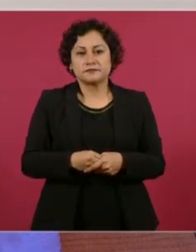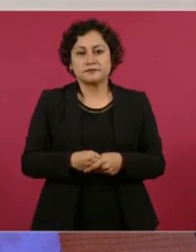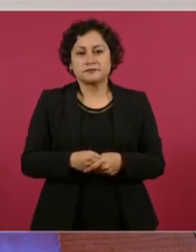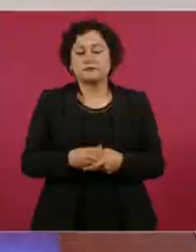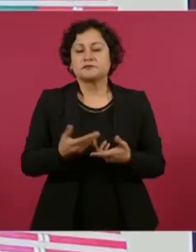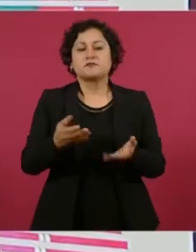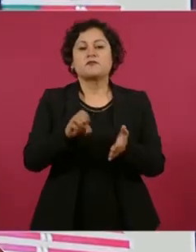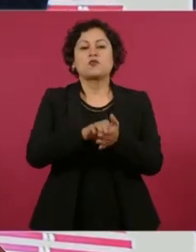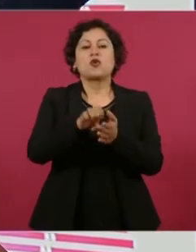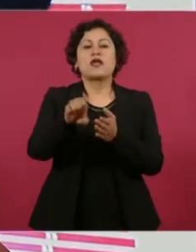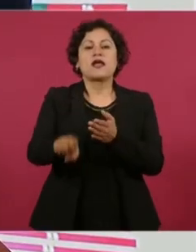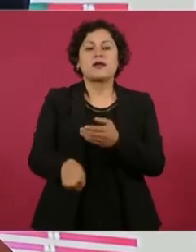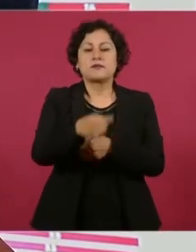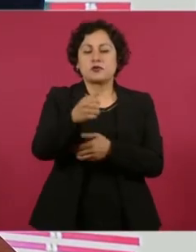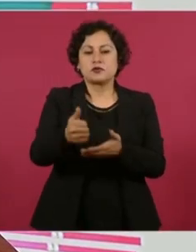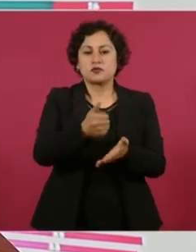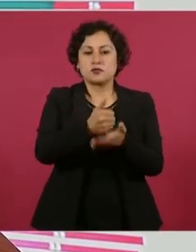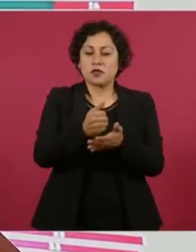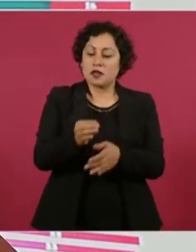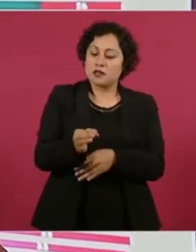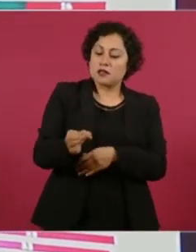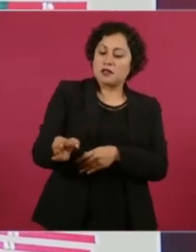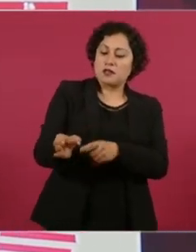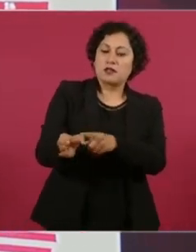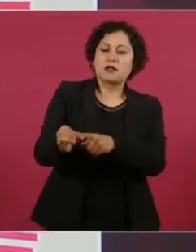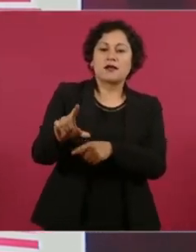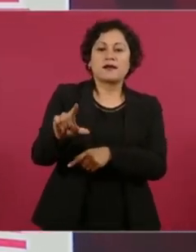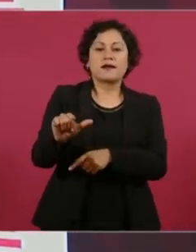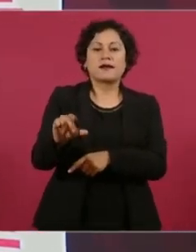la del Valle, que ni siquiera